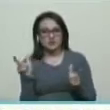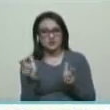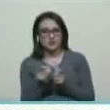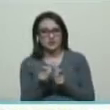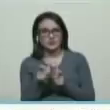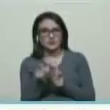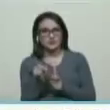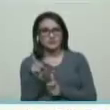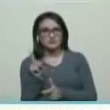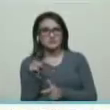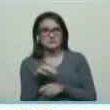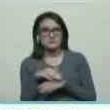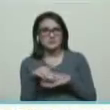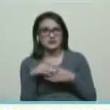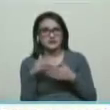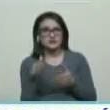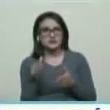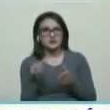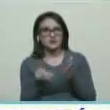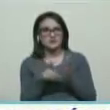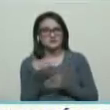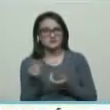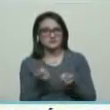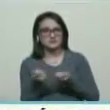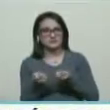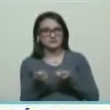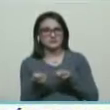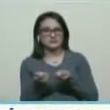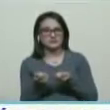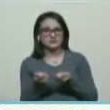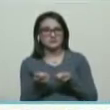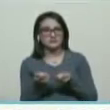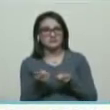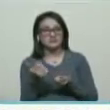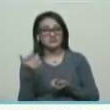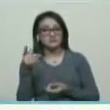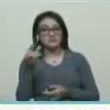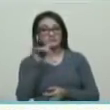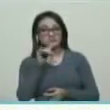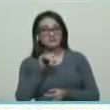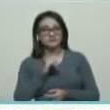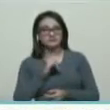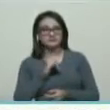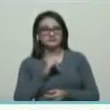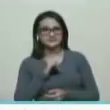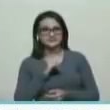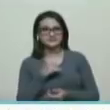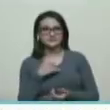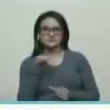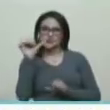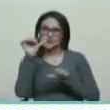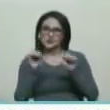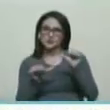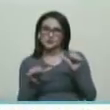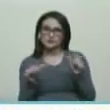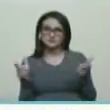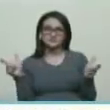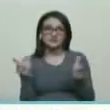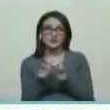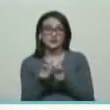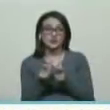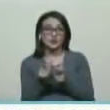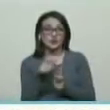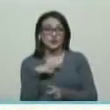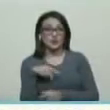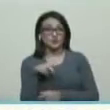ejemplo, en el Ministerio de Desarrollo Económico, y allá me informaron, porque yo les conté sobre la reunión que teníamos